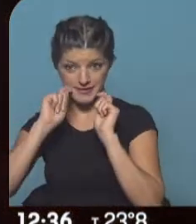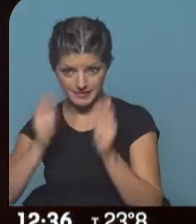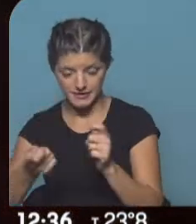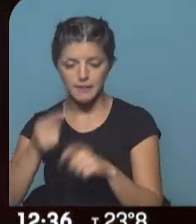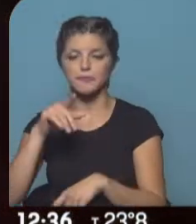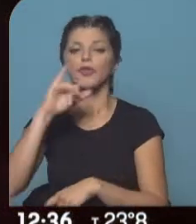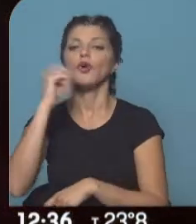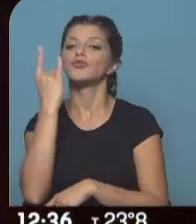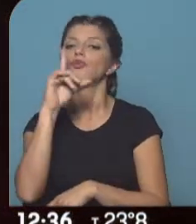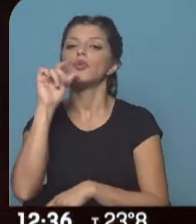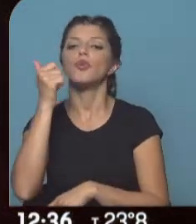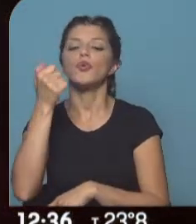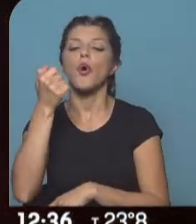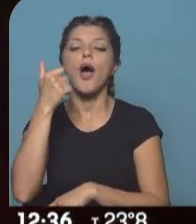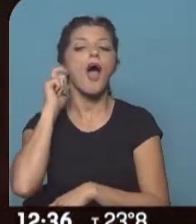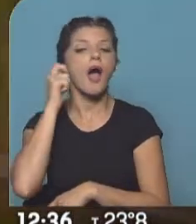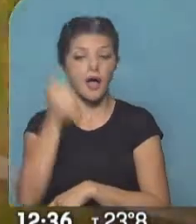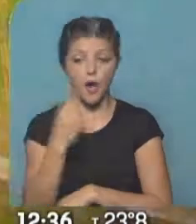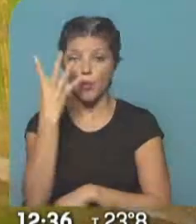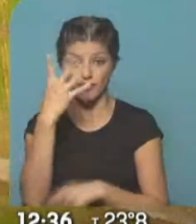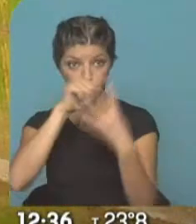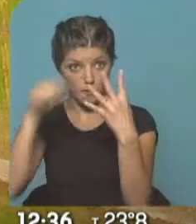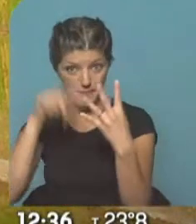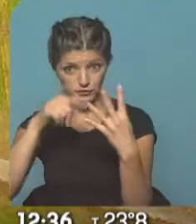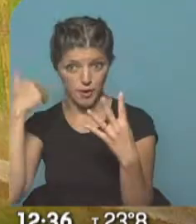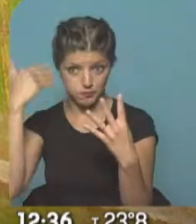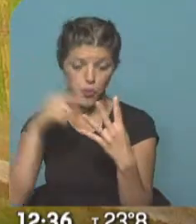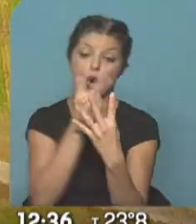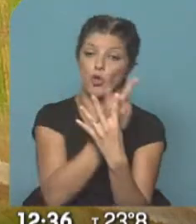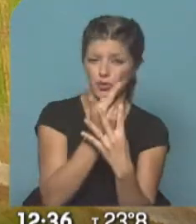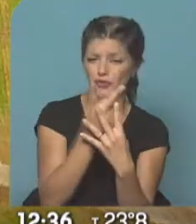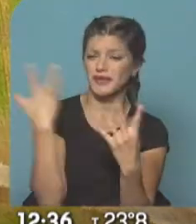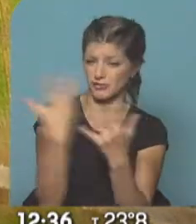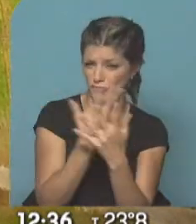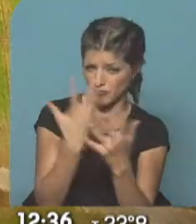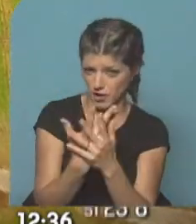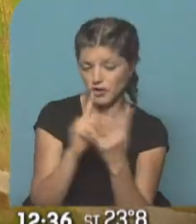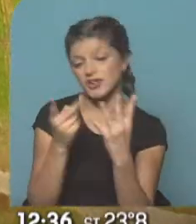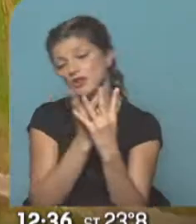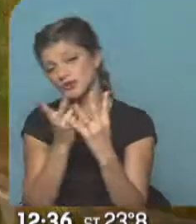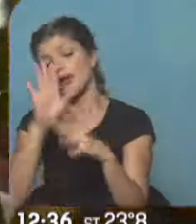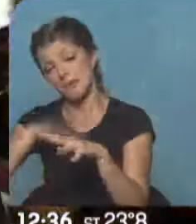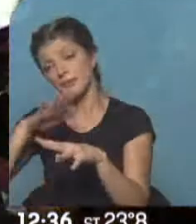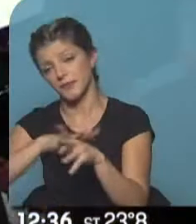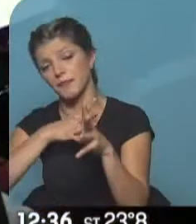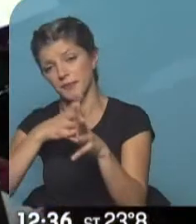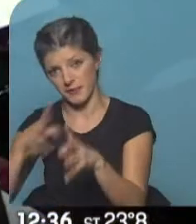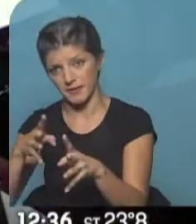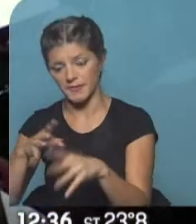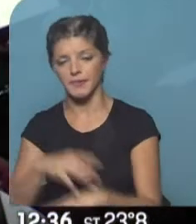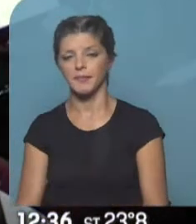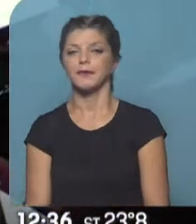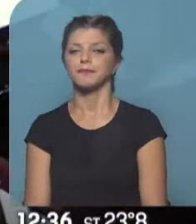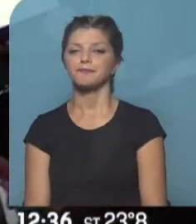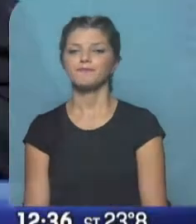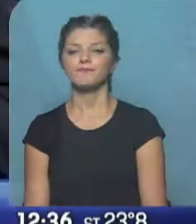habrá 4 oradores, 2 de ellos víctimas y 2 más que son, dijo, victimarios. Sin embargo,